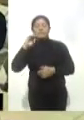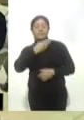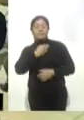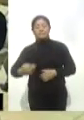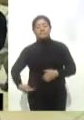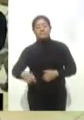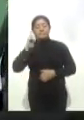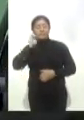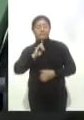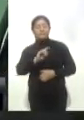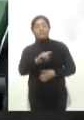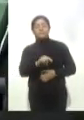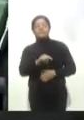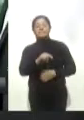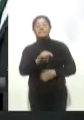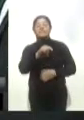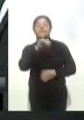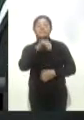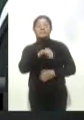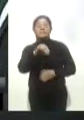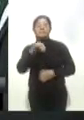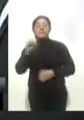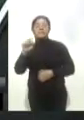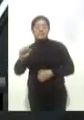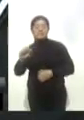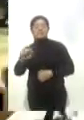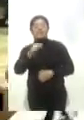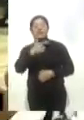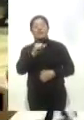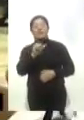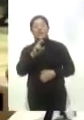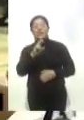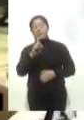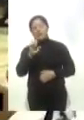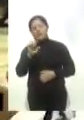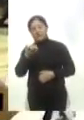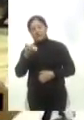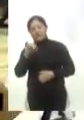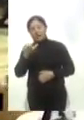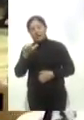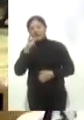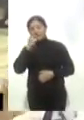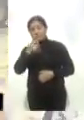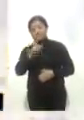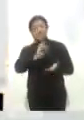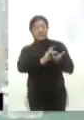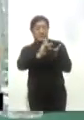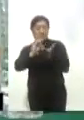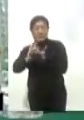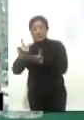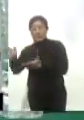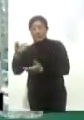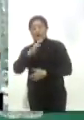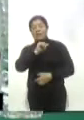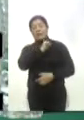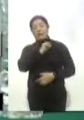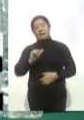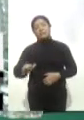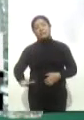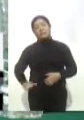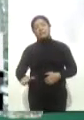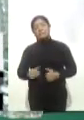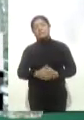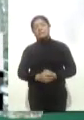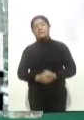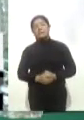Gardeni Hernández Rodríguez, reafirmó el compromiso de unidad y colaboración de los ayuntamientos tlaxcaltecas. Como autoridades